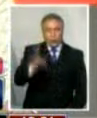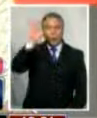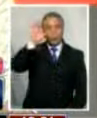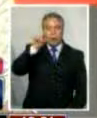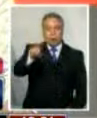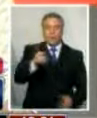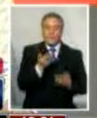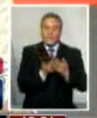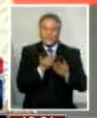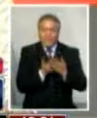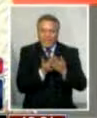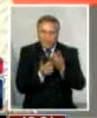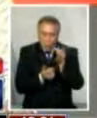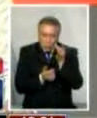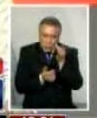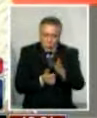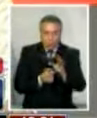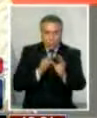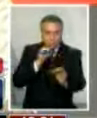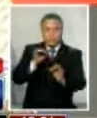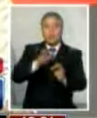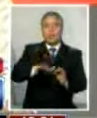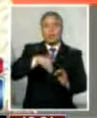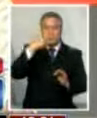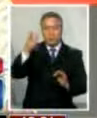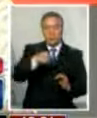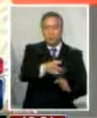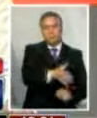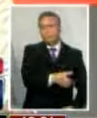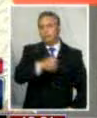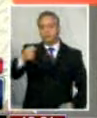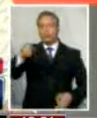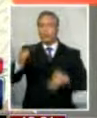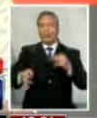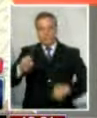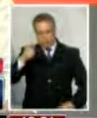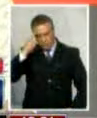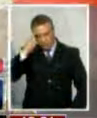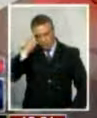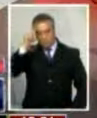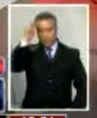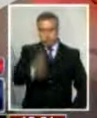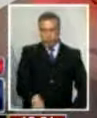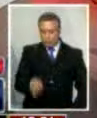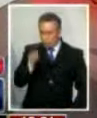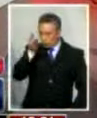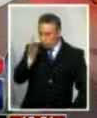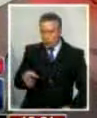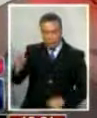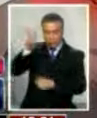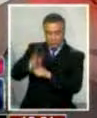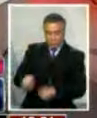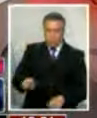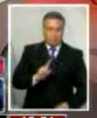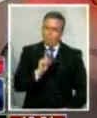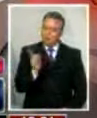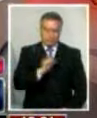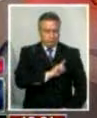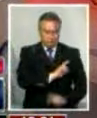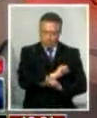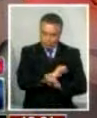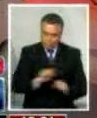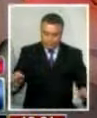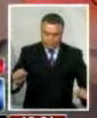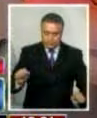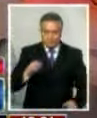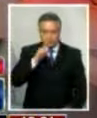única evidencia que después lleve al juez a condenar. Ahora, ¿esto sienta una cierta